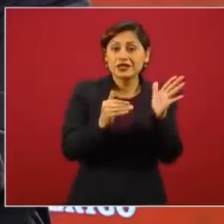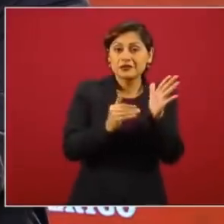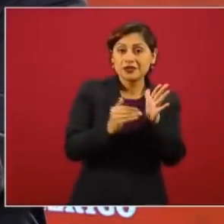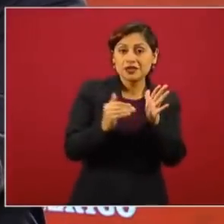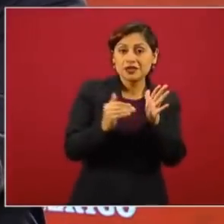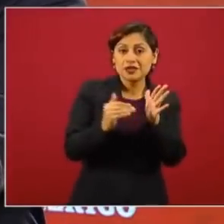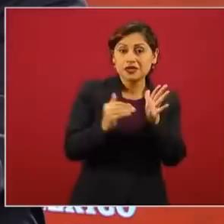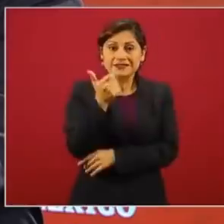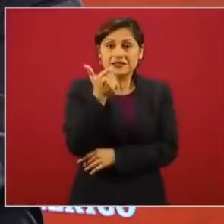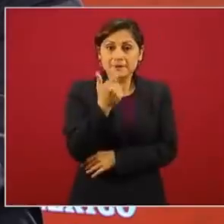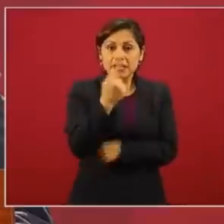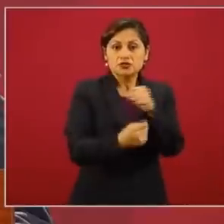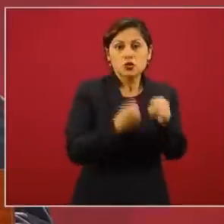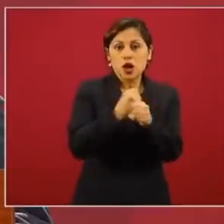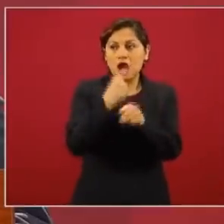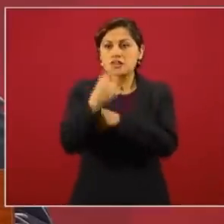año.